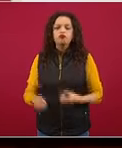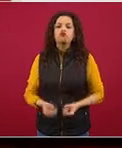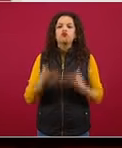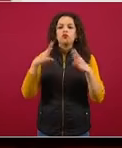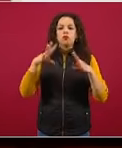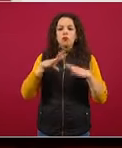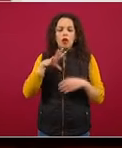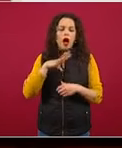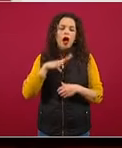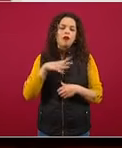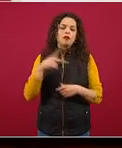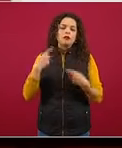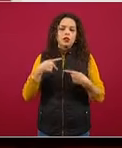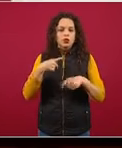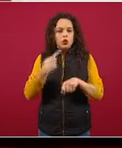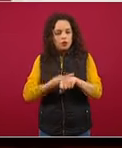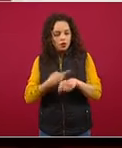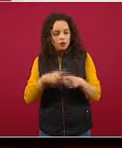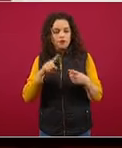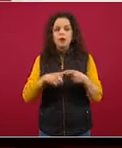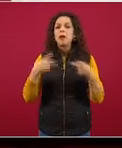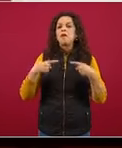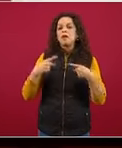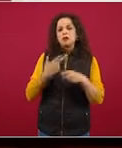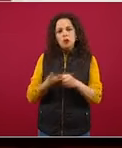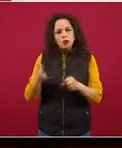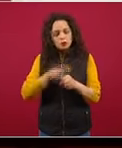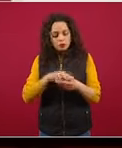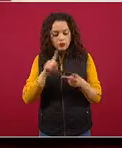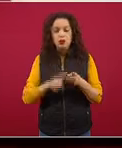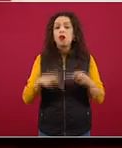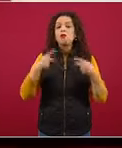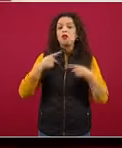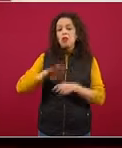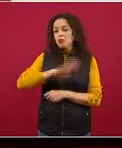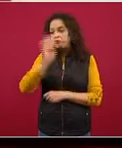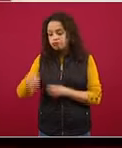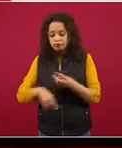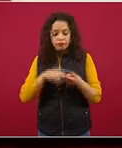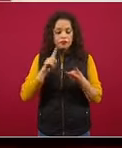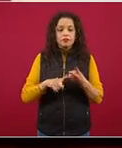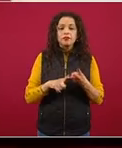las personas que están hospitalizadas, las personas que han perdido la vida,